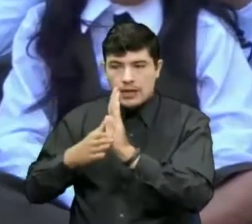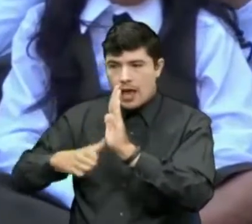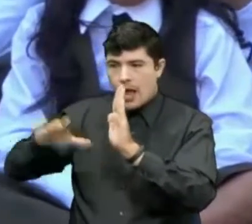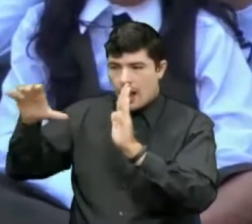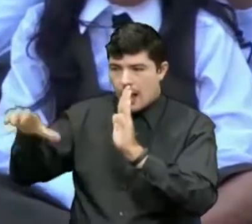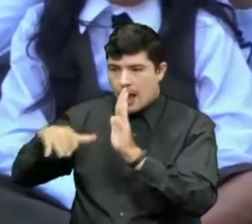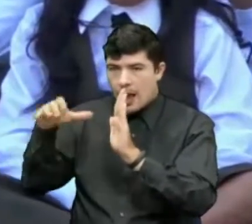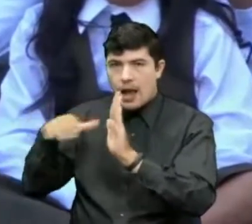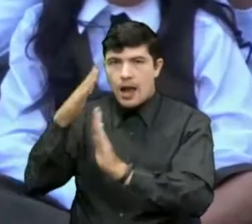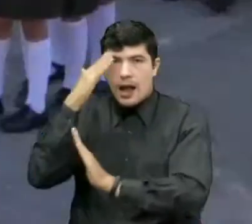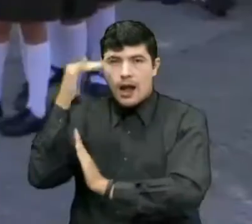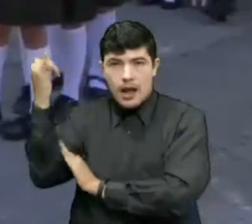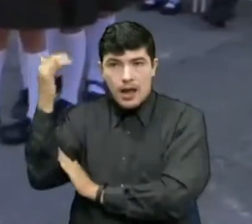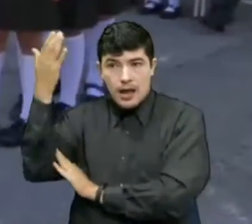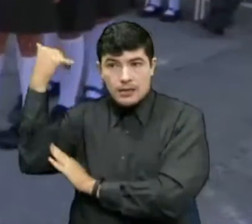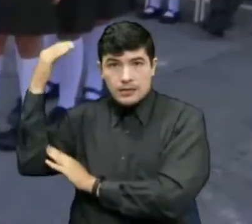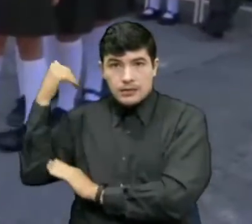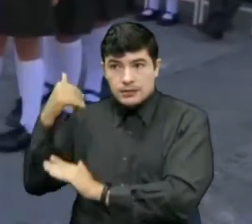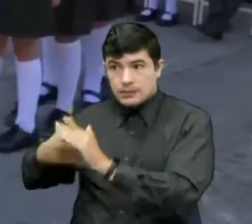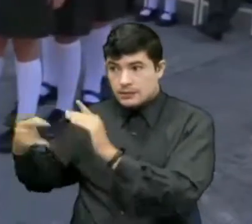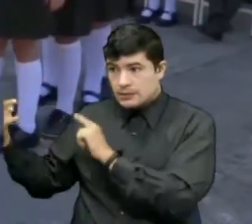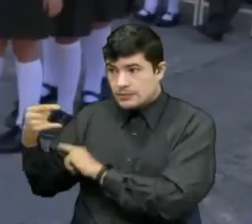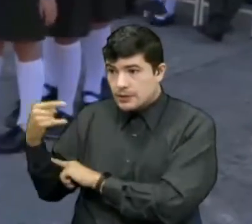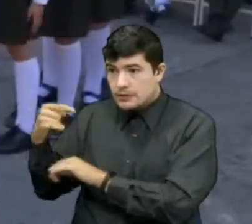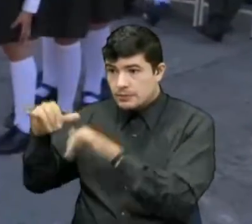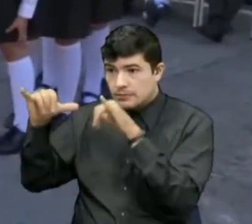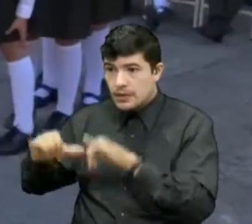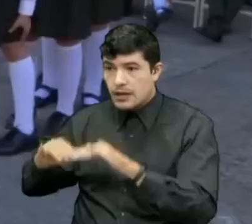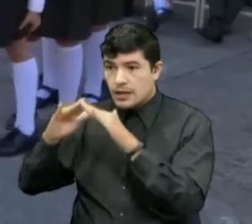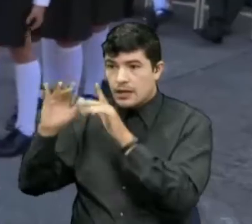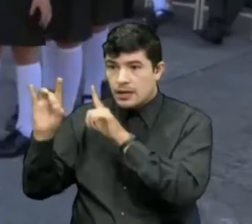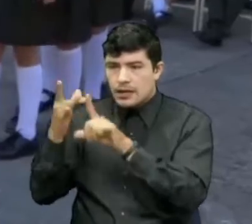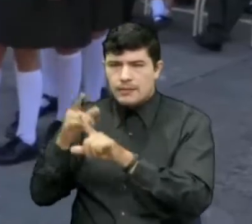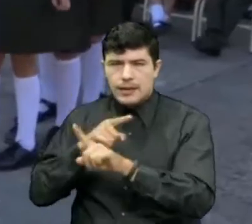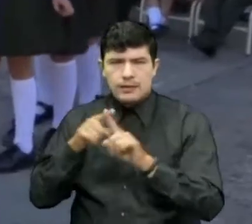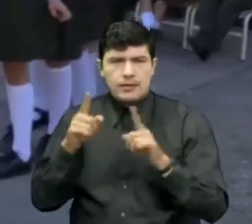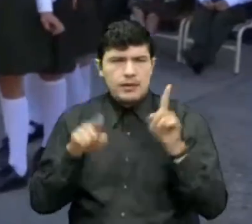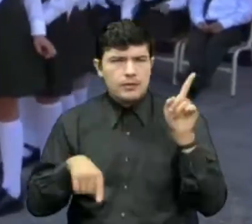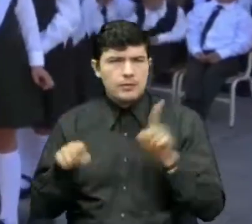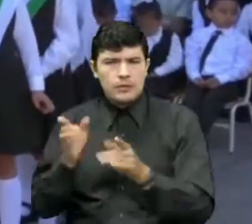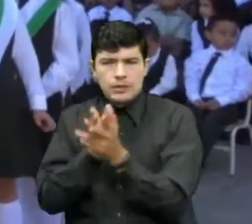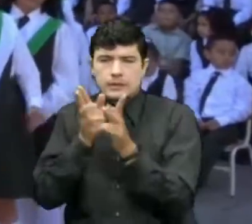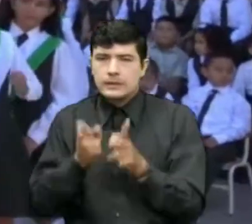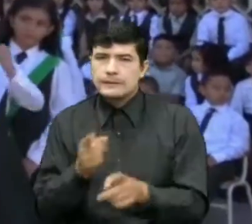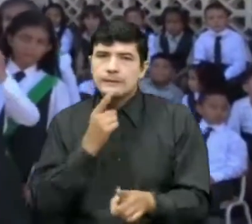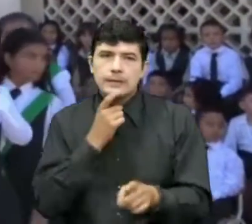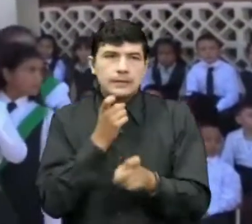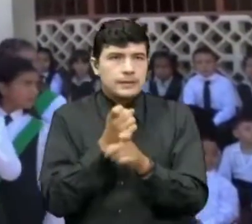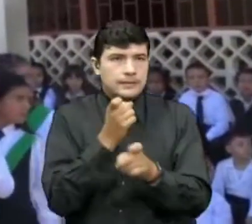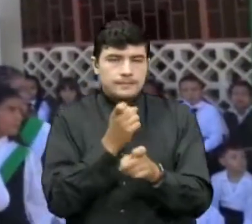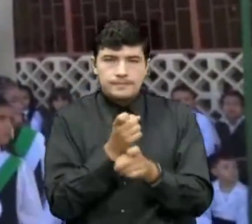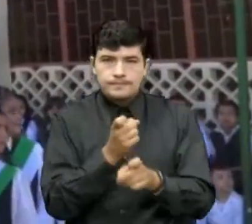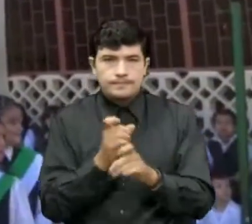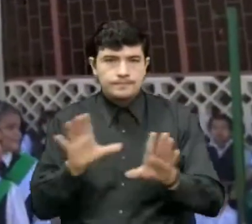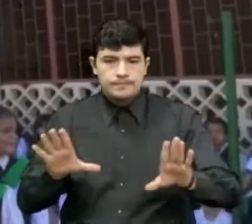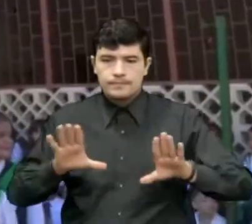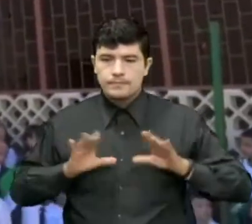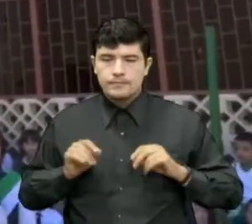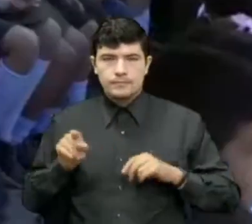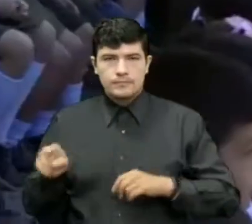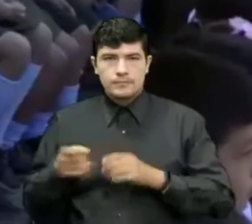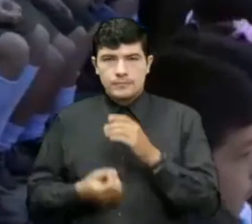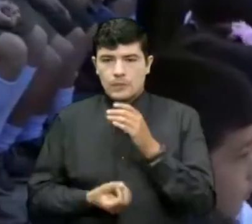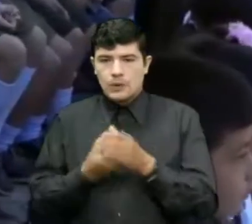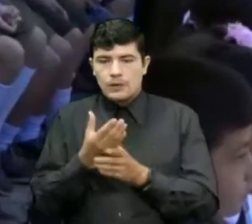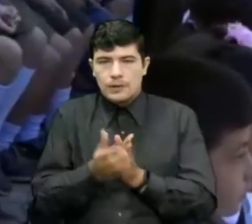que desde inicio de la pandemia se están realizando desde casa para algunos estudiantes ha sido muy difícil adaptarse a esta nueva